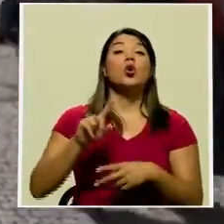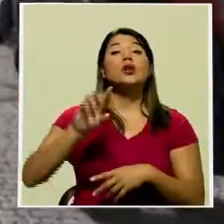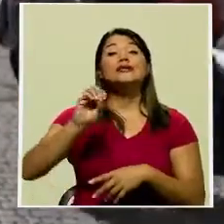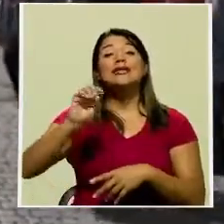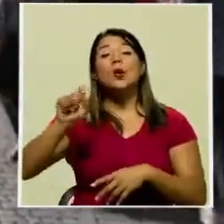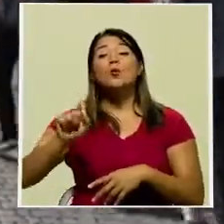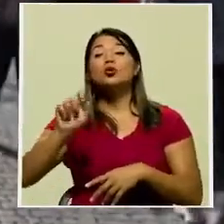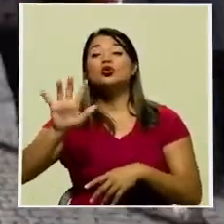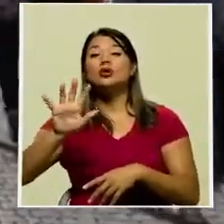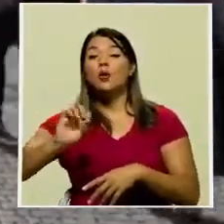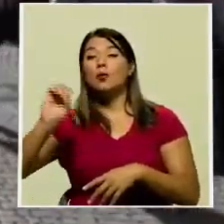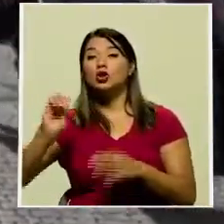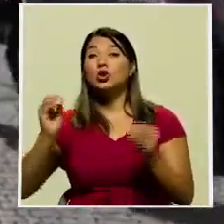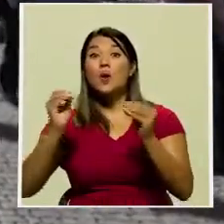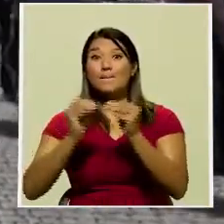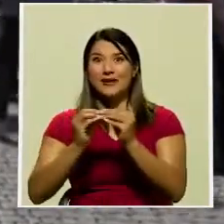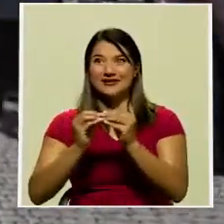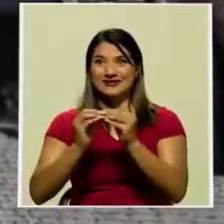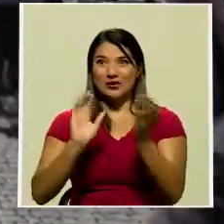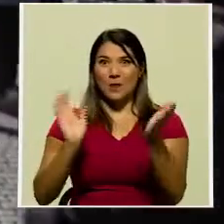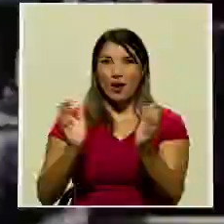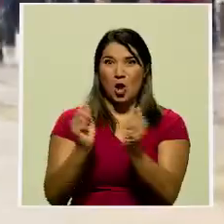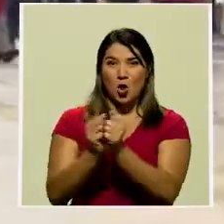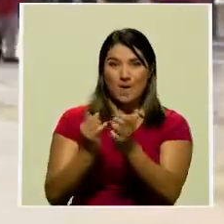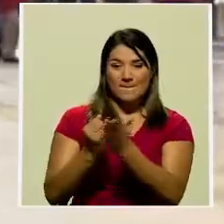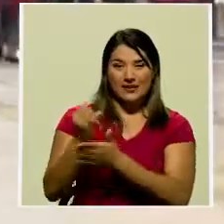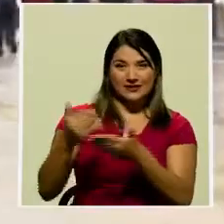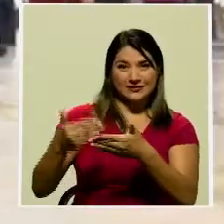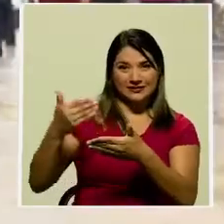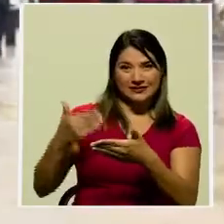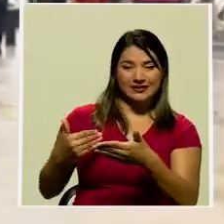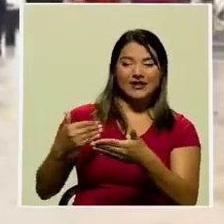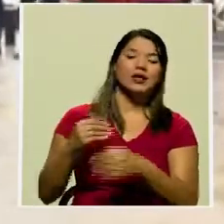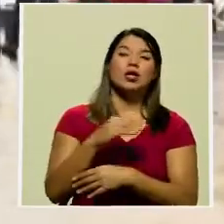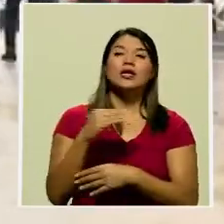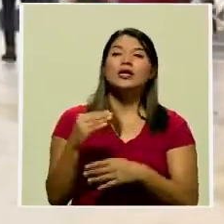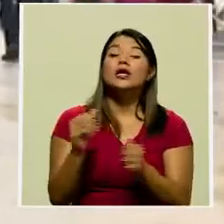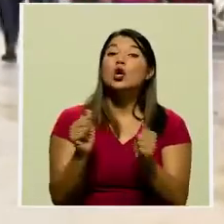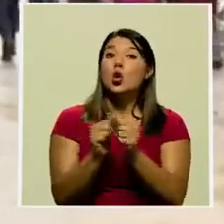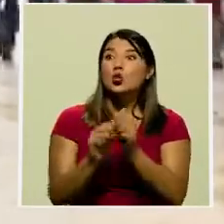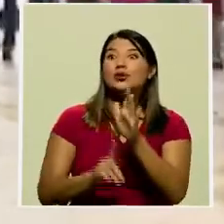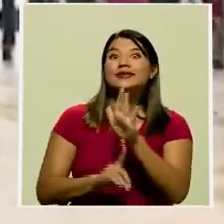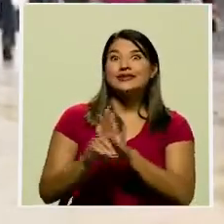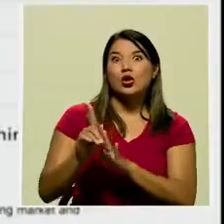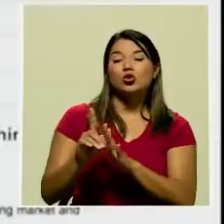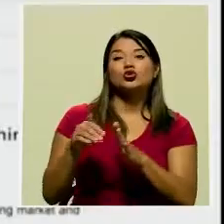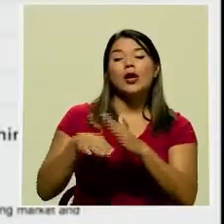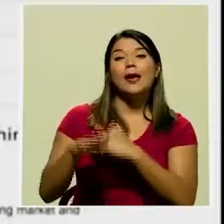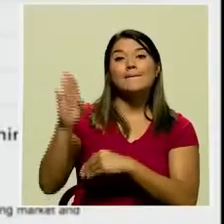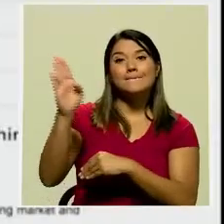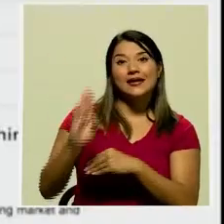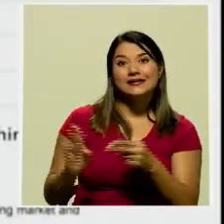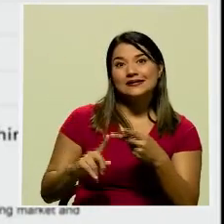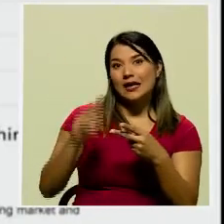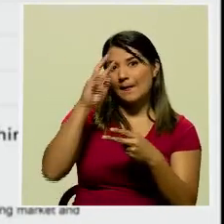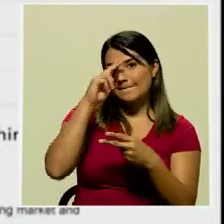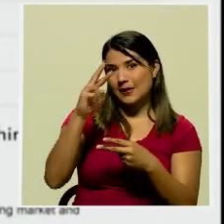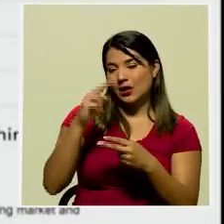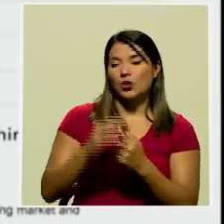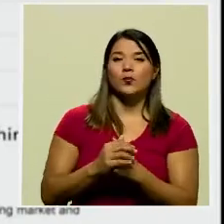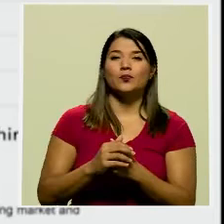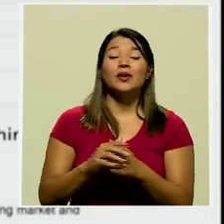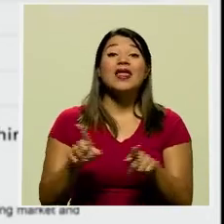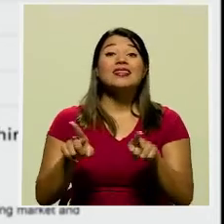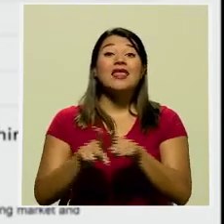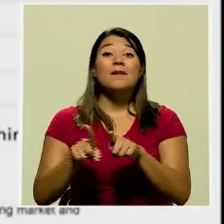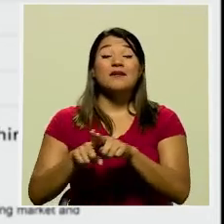anterior informe, y con una revisión al alza de las grandes economías de la región, Brasil y México. Por otro lado, el fondo señaló